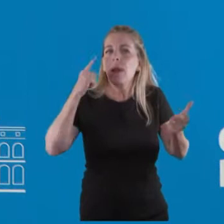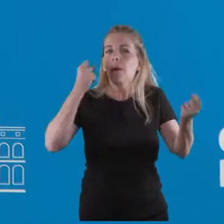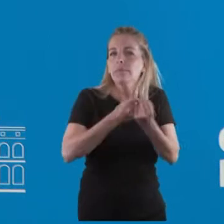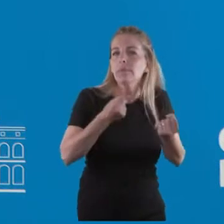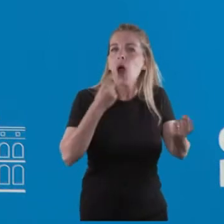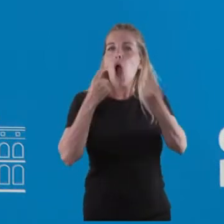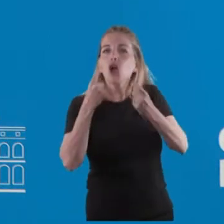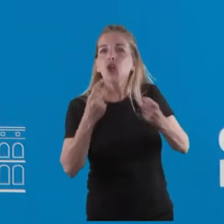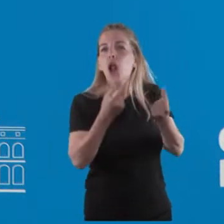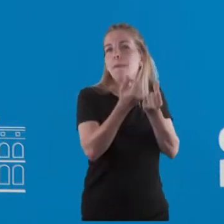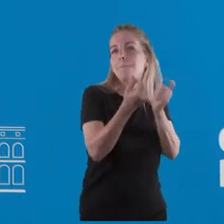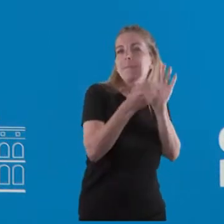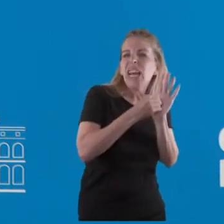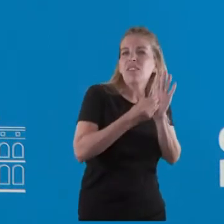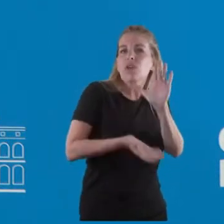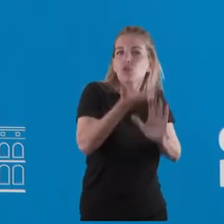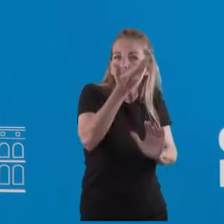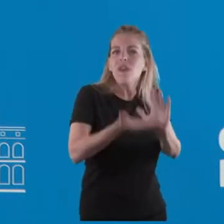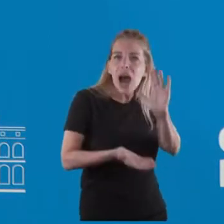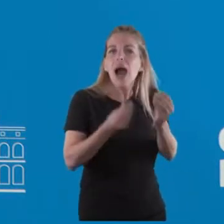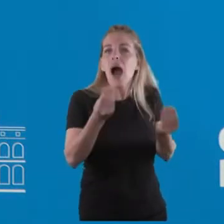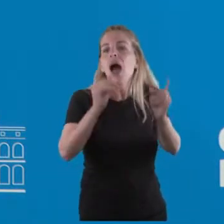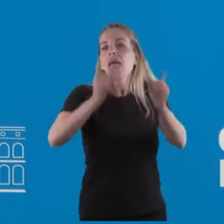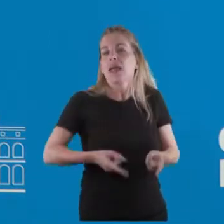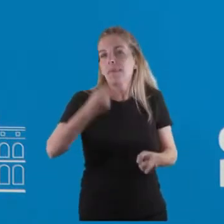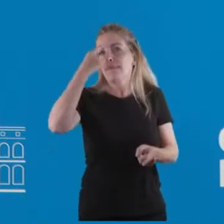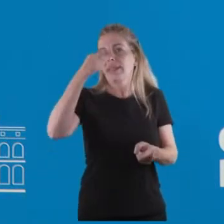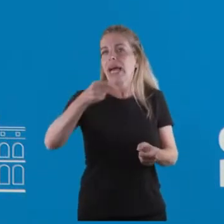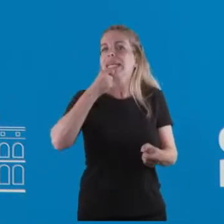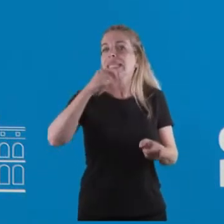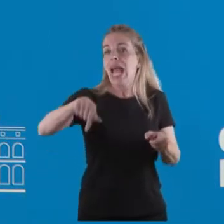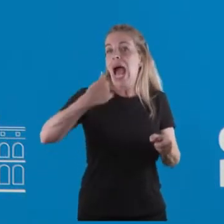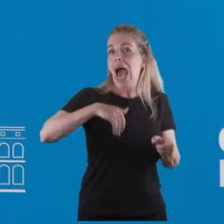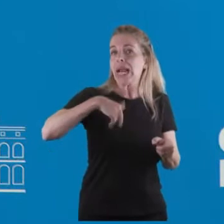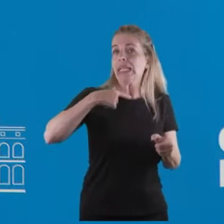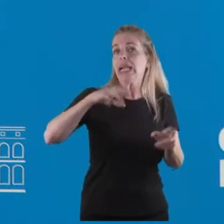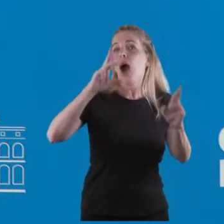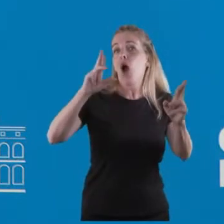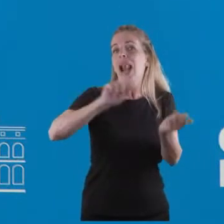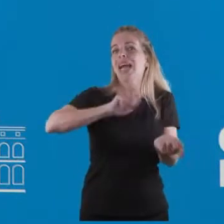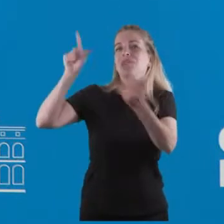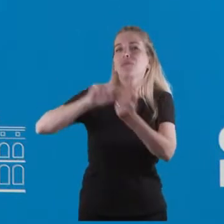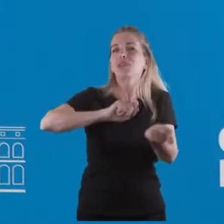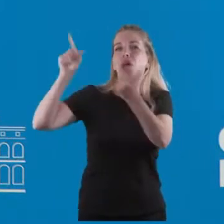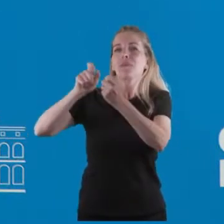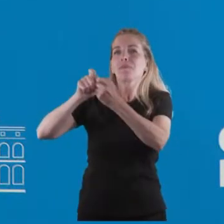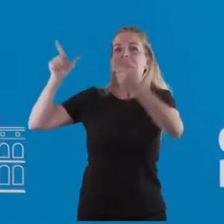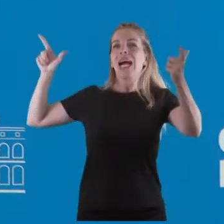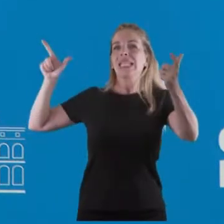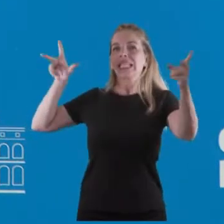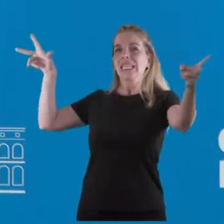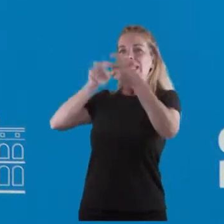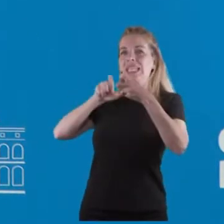precios sino también con este por ejemplo la posibilidad de que argentina exporte cada vez más y por lo tanto tenga más divisas y eso